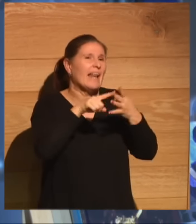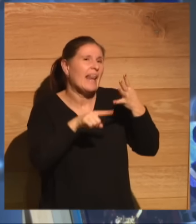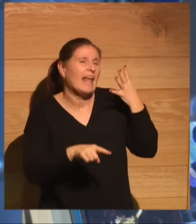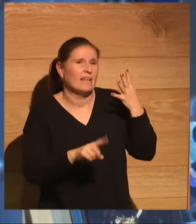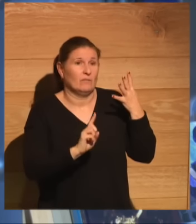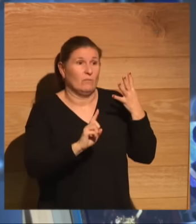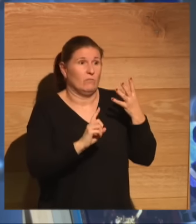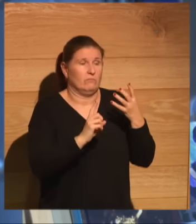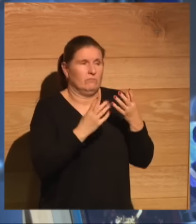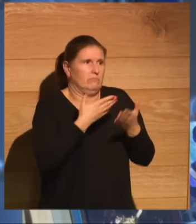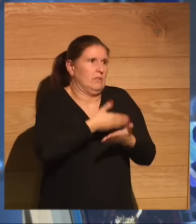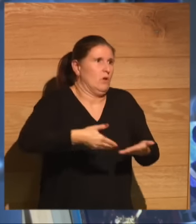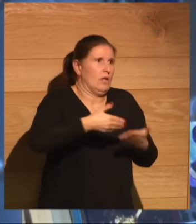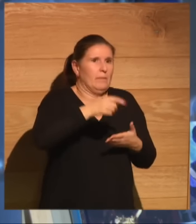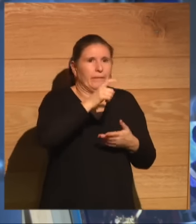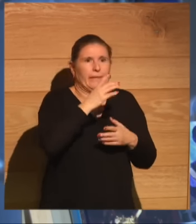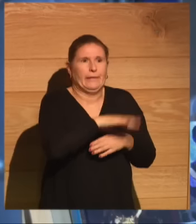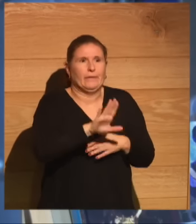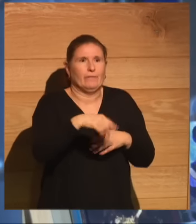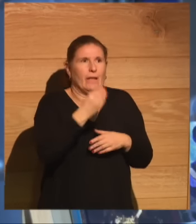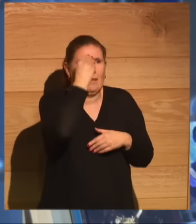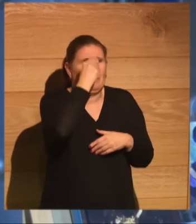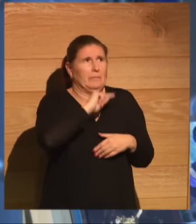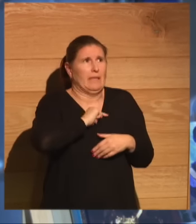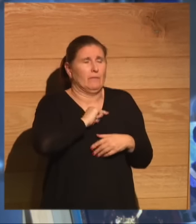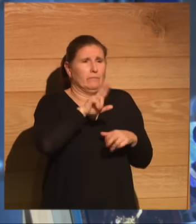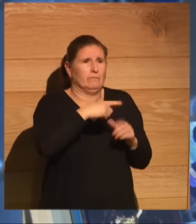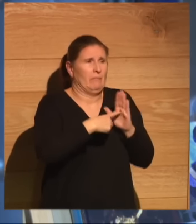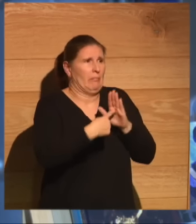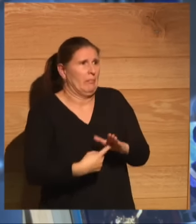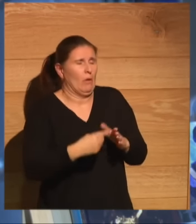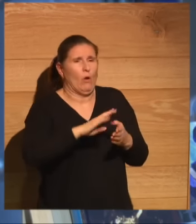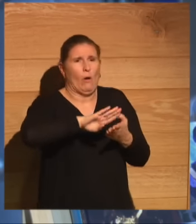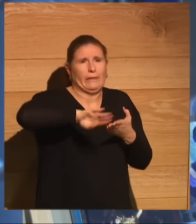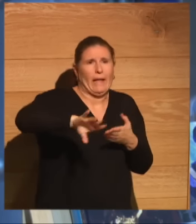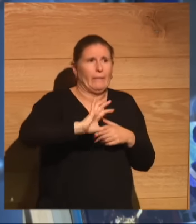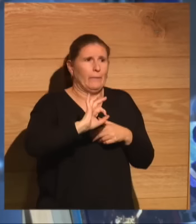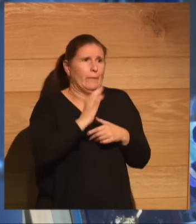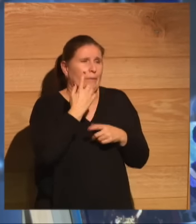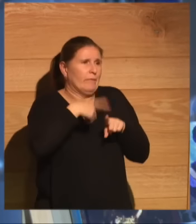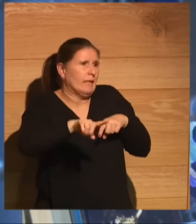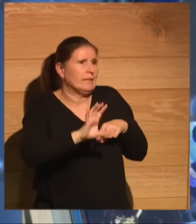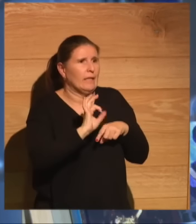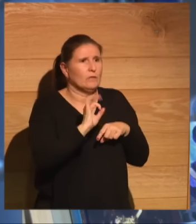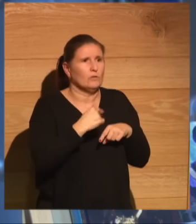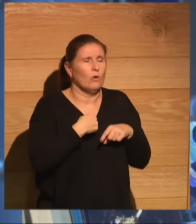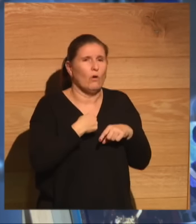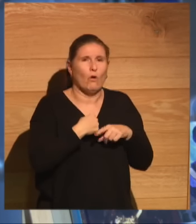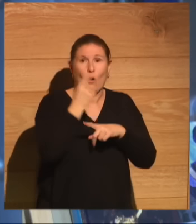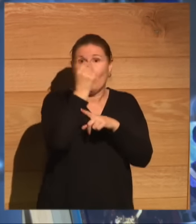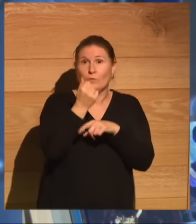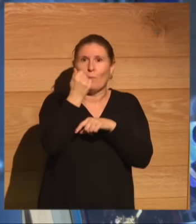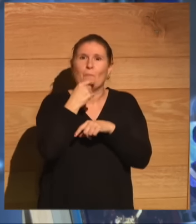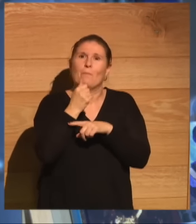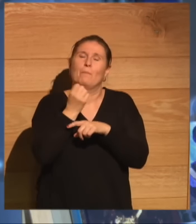sentido apartados, o no entendidos, o diferentes, o que les gustaban los dibujos animados más que leer. Pues esa es